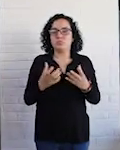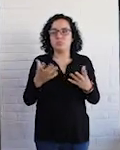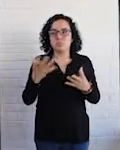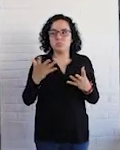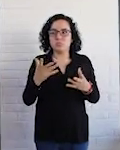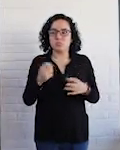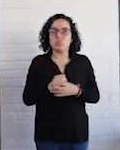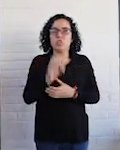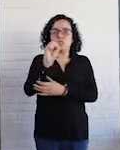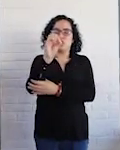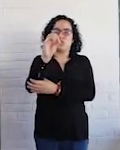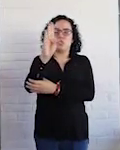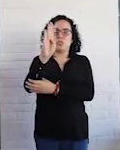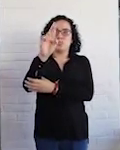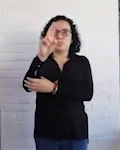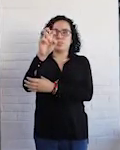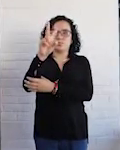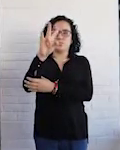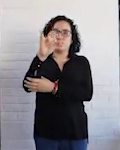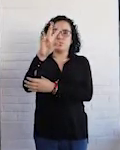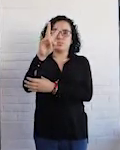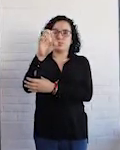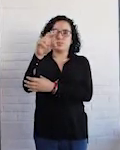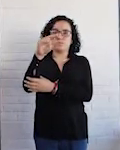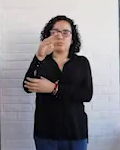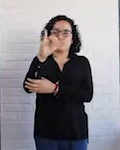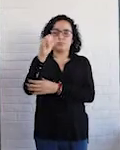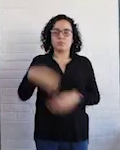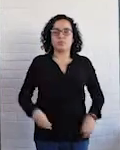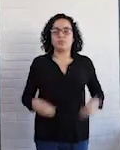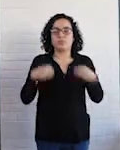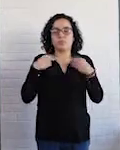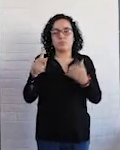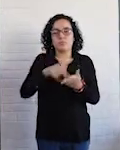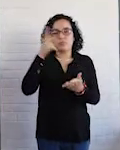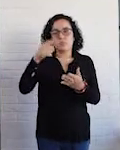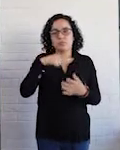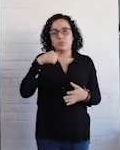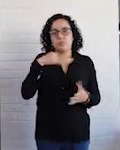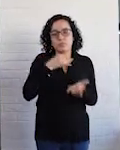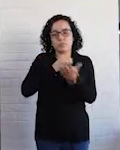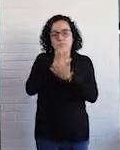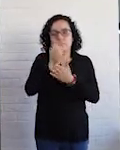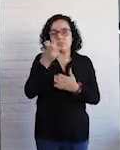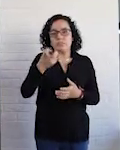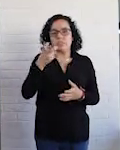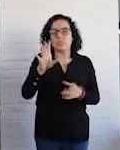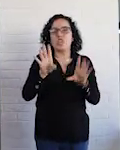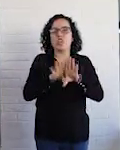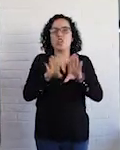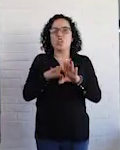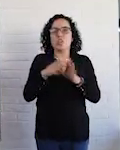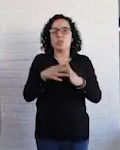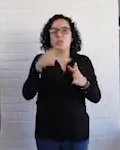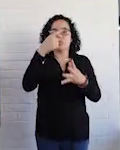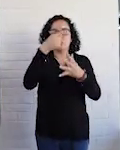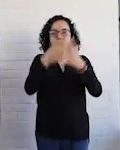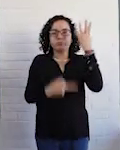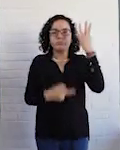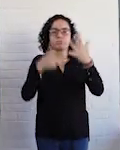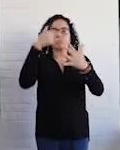Sobre la sobrevivencia. Entonces lo que decidí hacer en estos minutos es una guía práctica para la